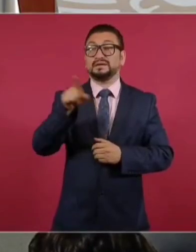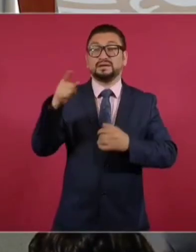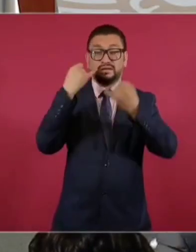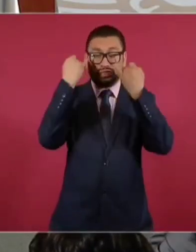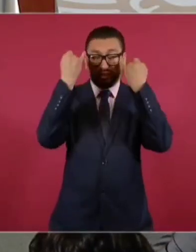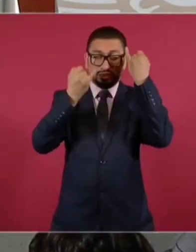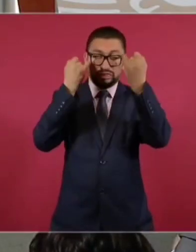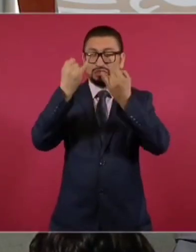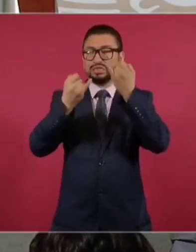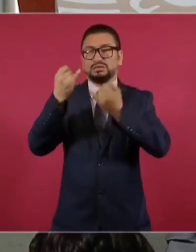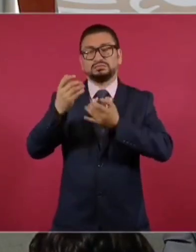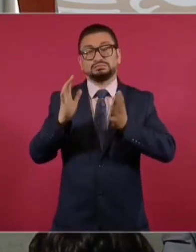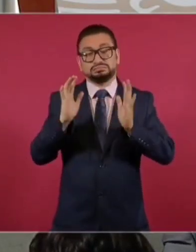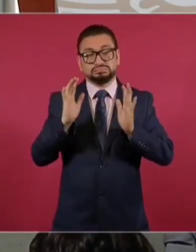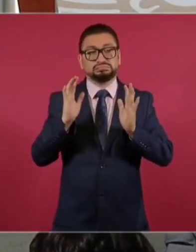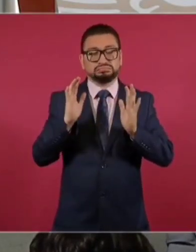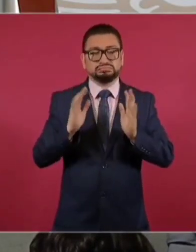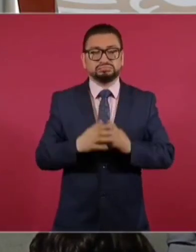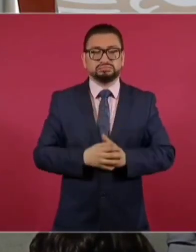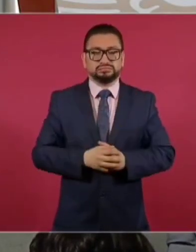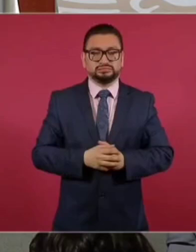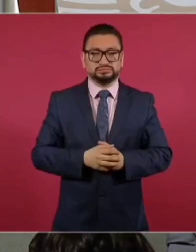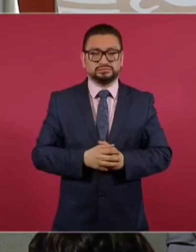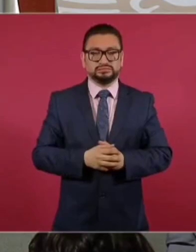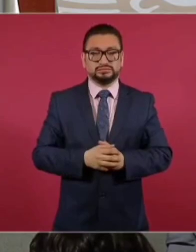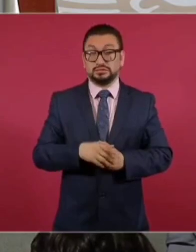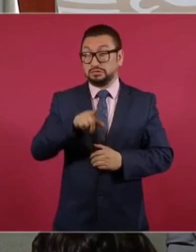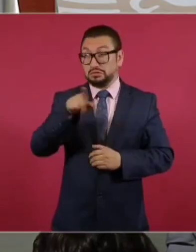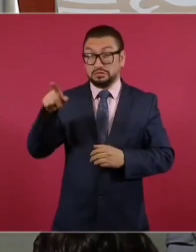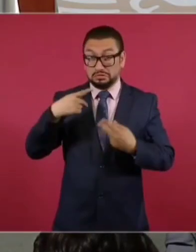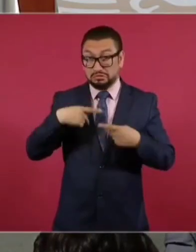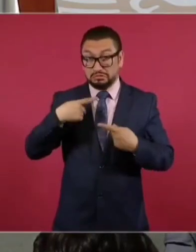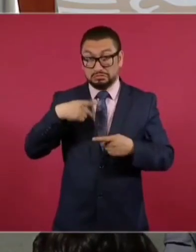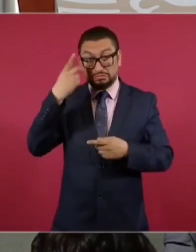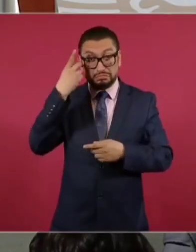ideologizados que los dueños.